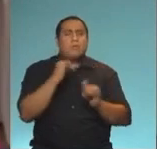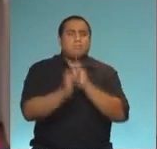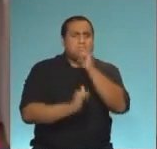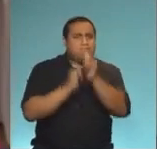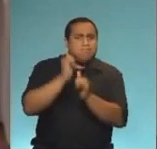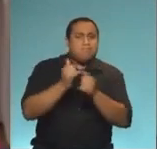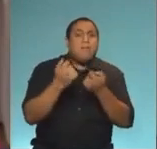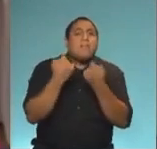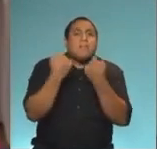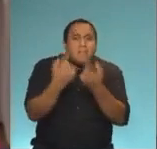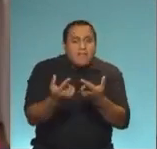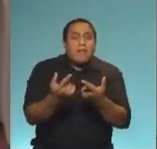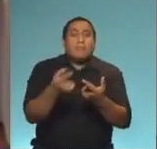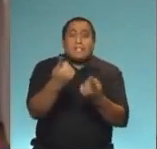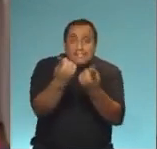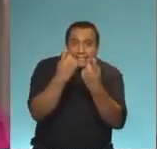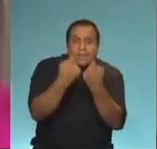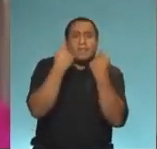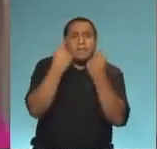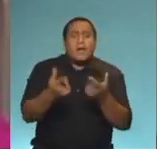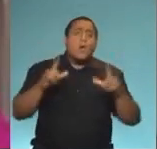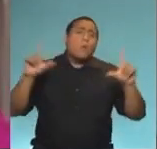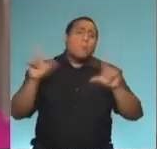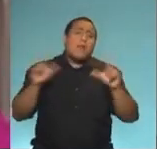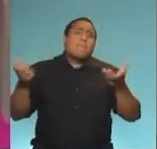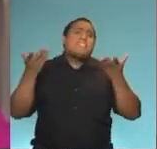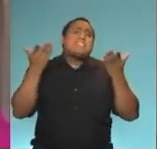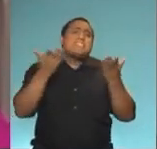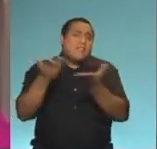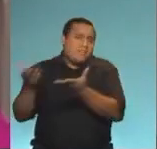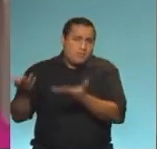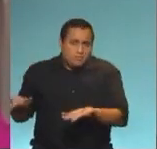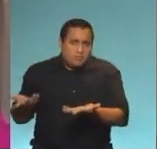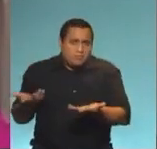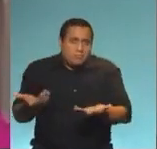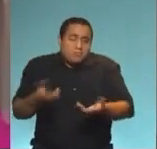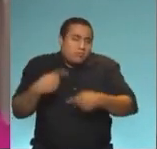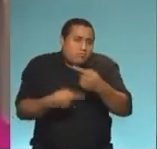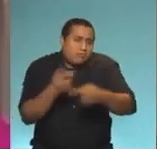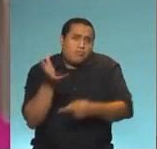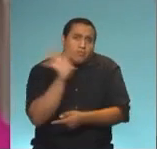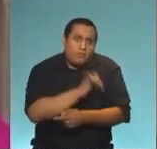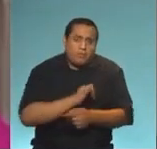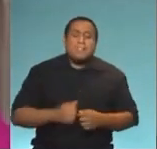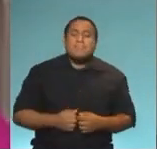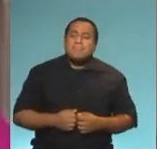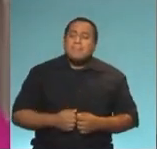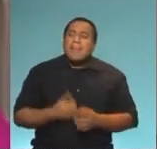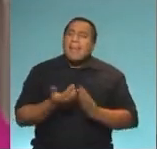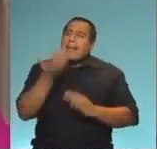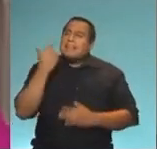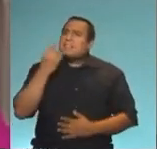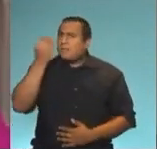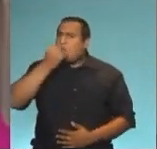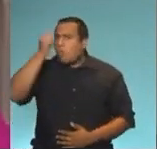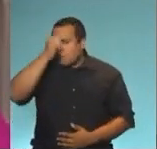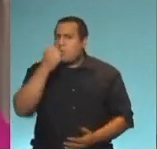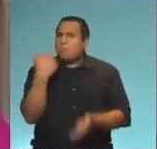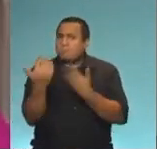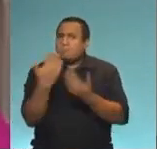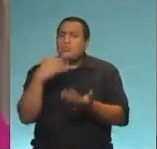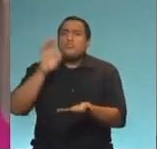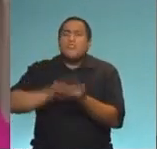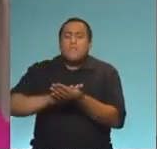que les falta. Así que es un programa de servicios y por eso vamos a seguir haciéndolo día a día. El fin de semana se habló hoy mucho de la